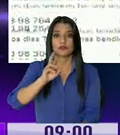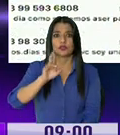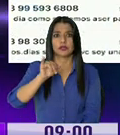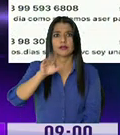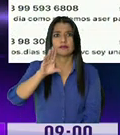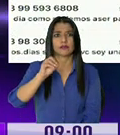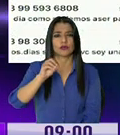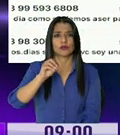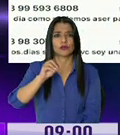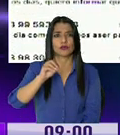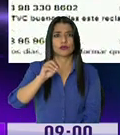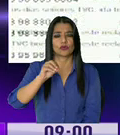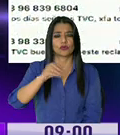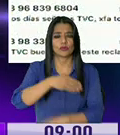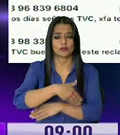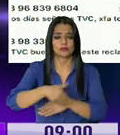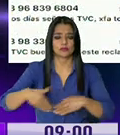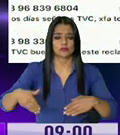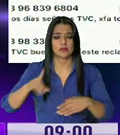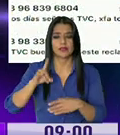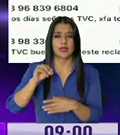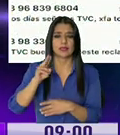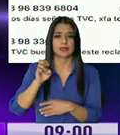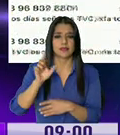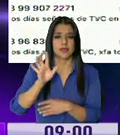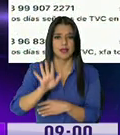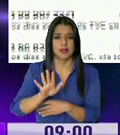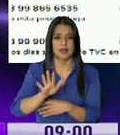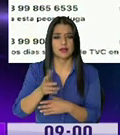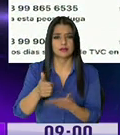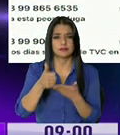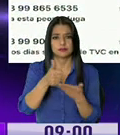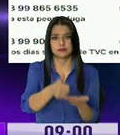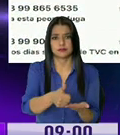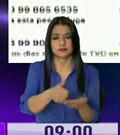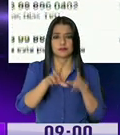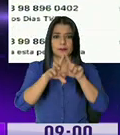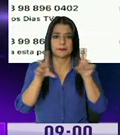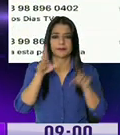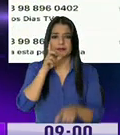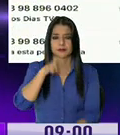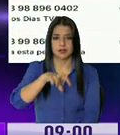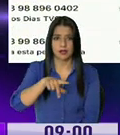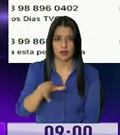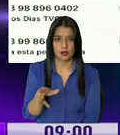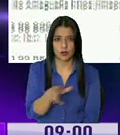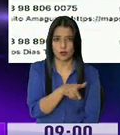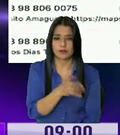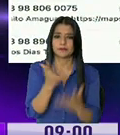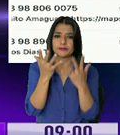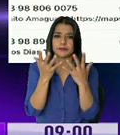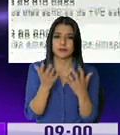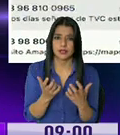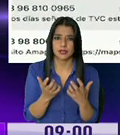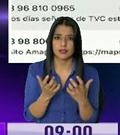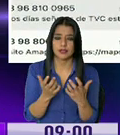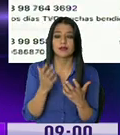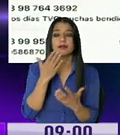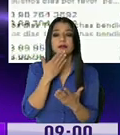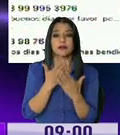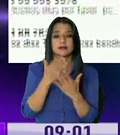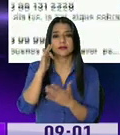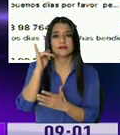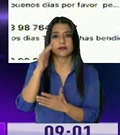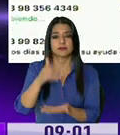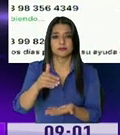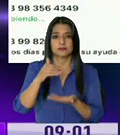Toribio, ¿qué dice? Montes y Daniel Hidalgo. Ahí estamos, para que ayuden, por favor, la empresa de agua potable. Queremos, somos días en el TVC, estamos esperando la